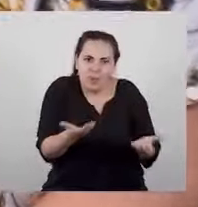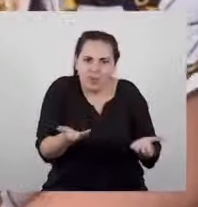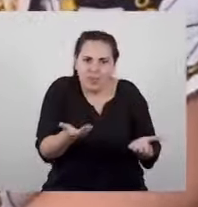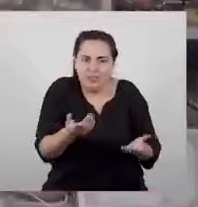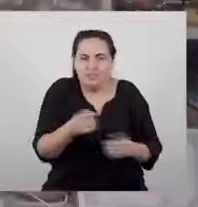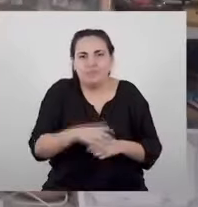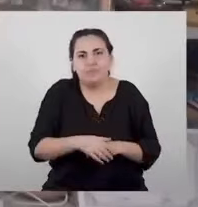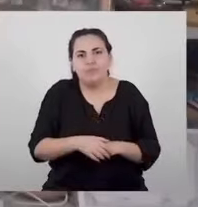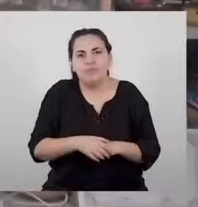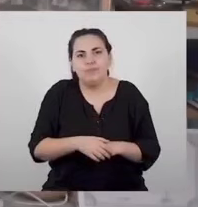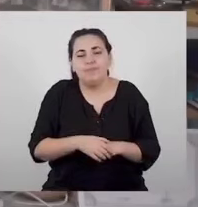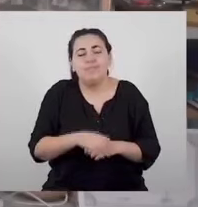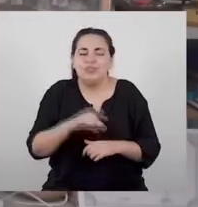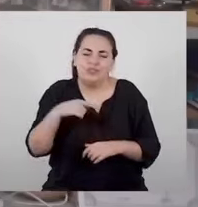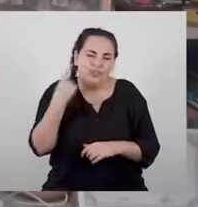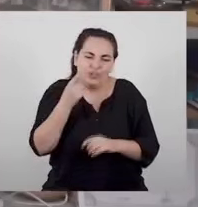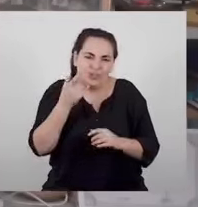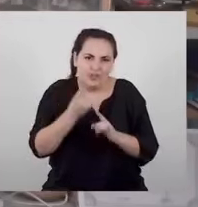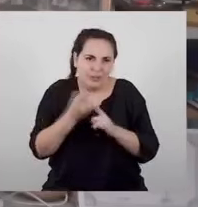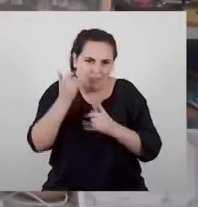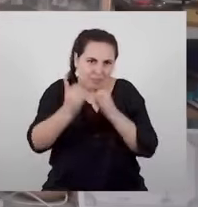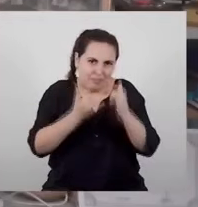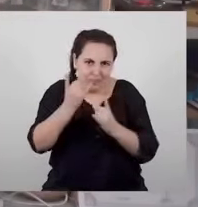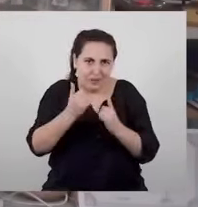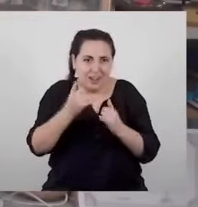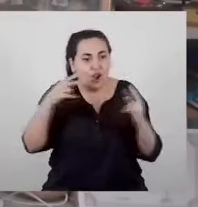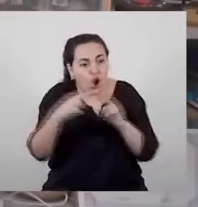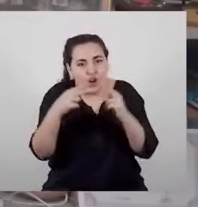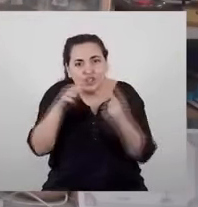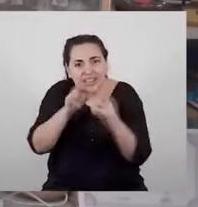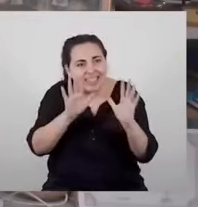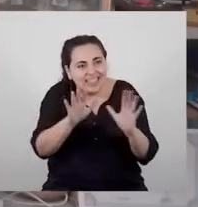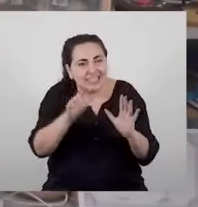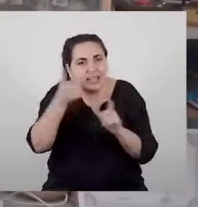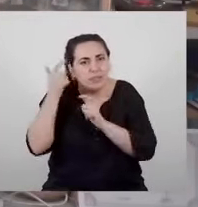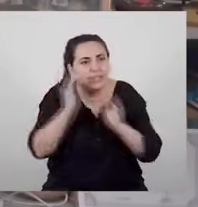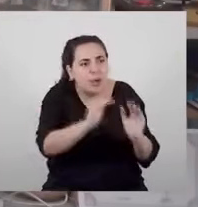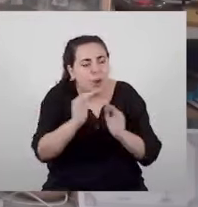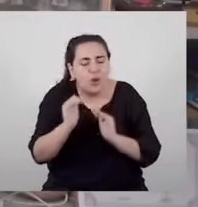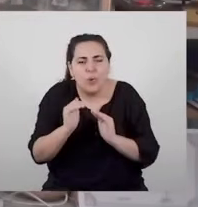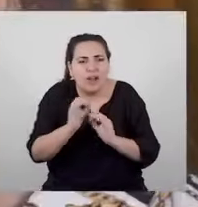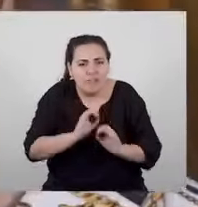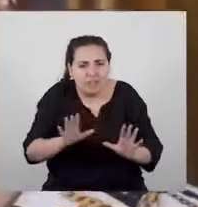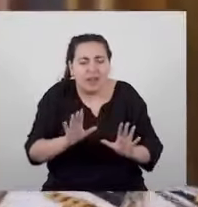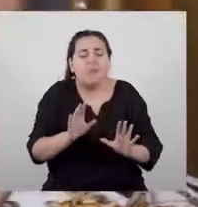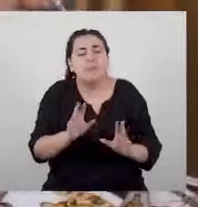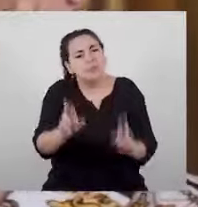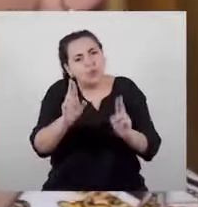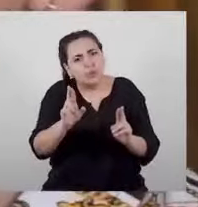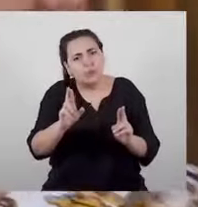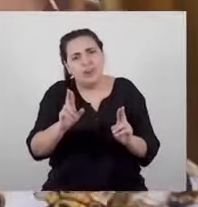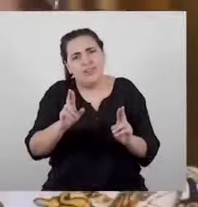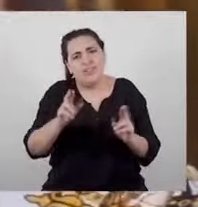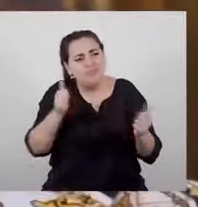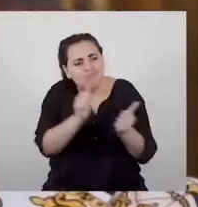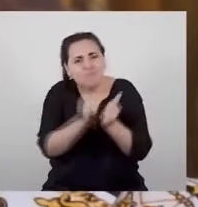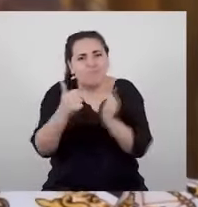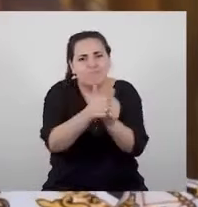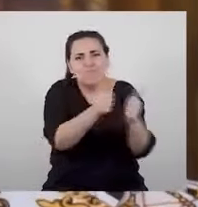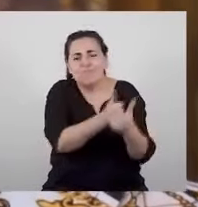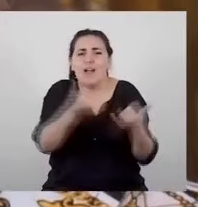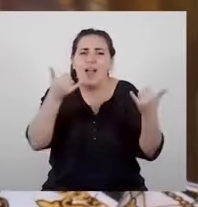no es un lindo momento para conocerse que es horrible conocerse de esta manera pero que gracias que nos tenemos porque si no nos tendríamos nos habríamos